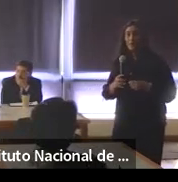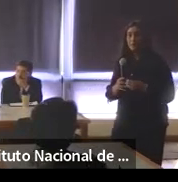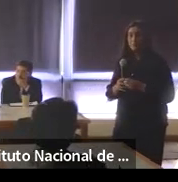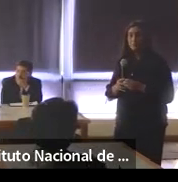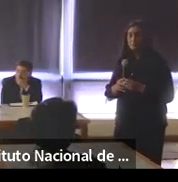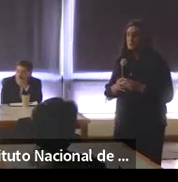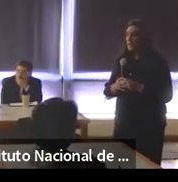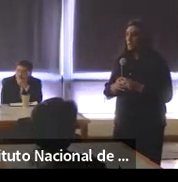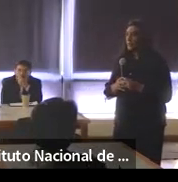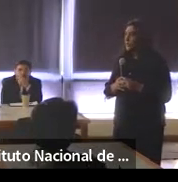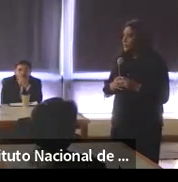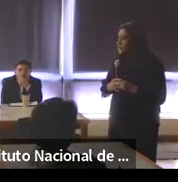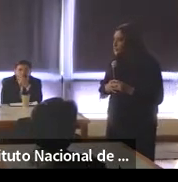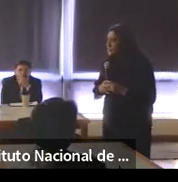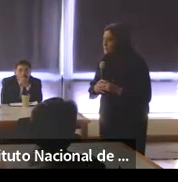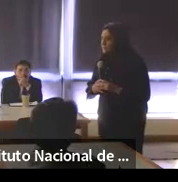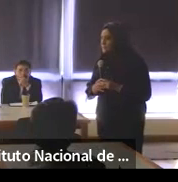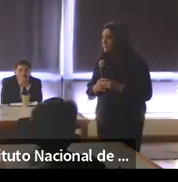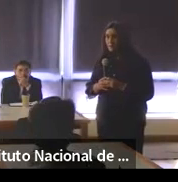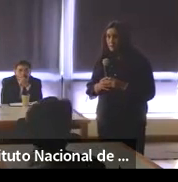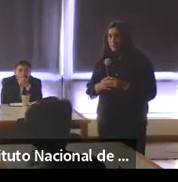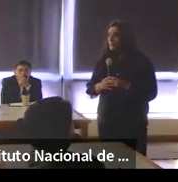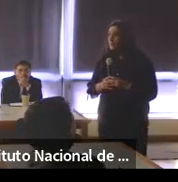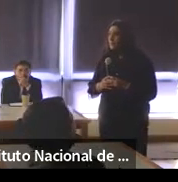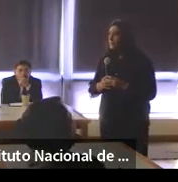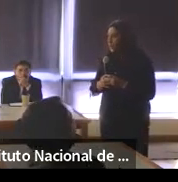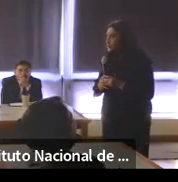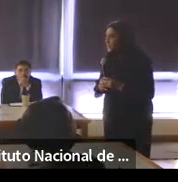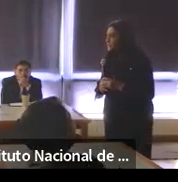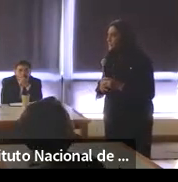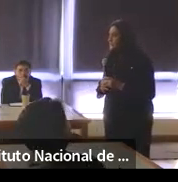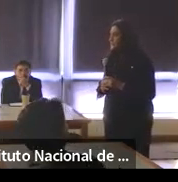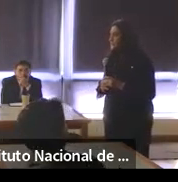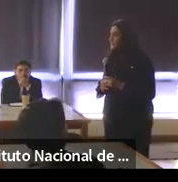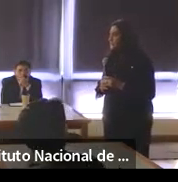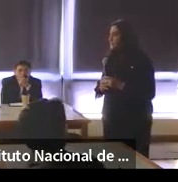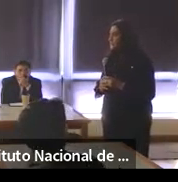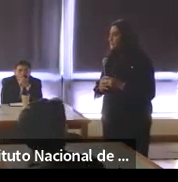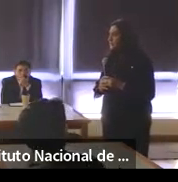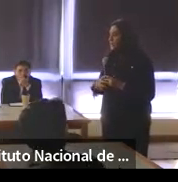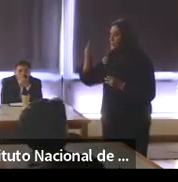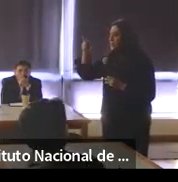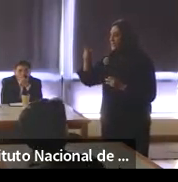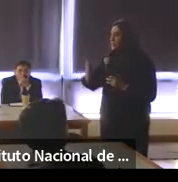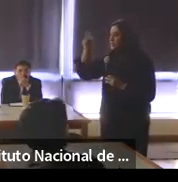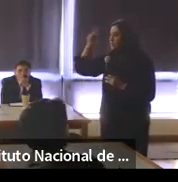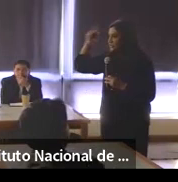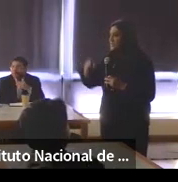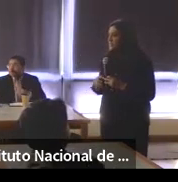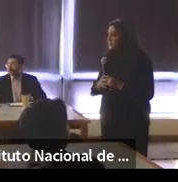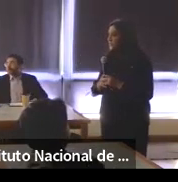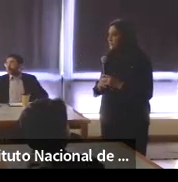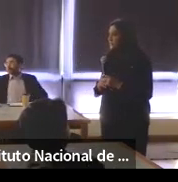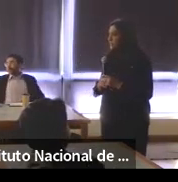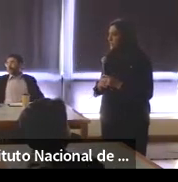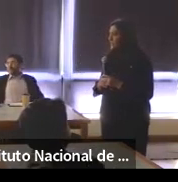confundió a Mario porque dijo No sí No sí Porque primero le dijo No